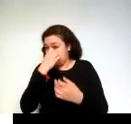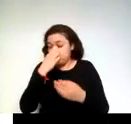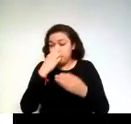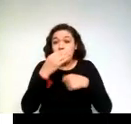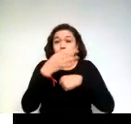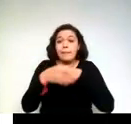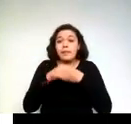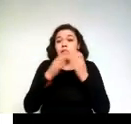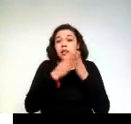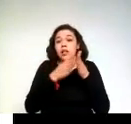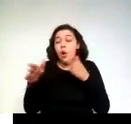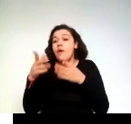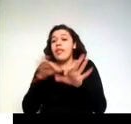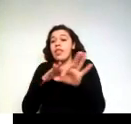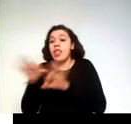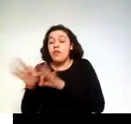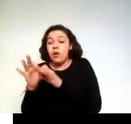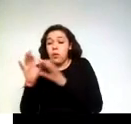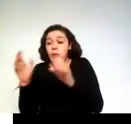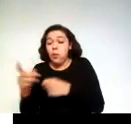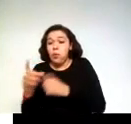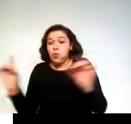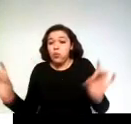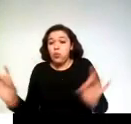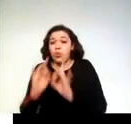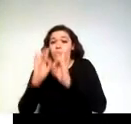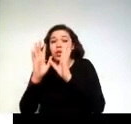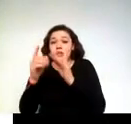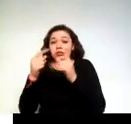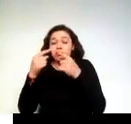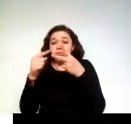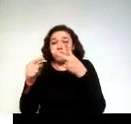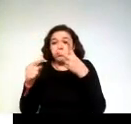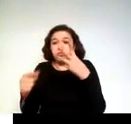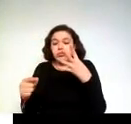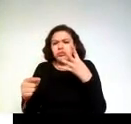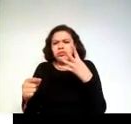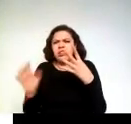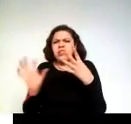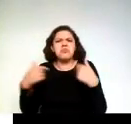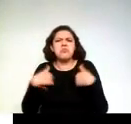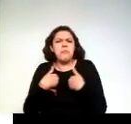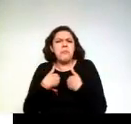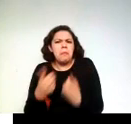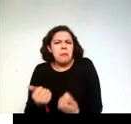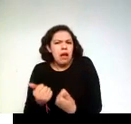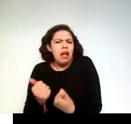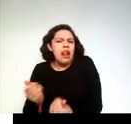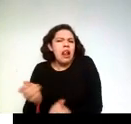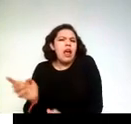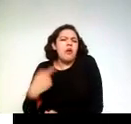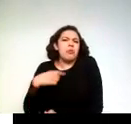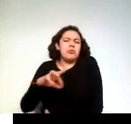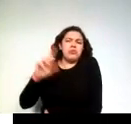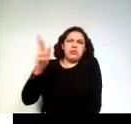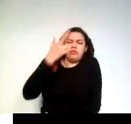del trabajo un acontecimiento como los siguientes? Probablemente yo entendí mal la pregunta y me vino a la mente